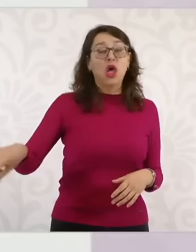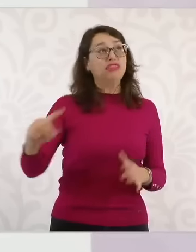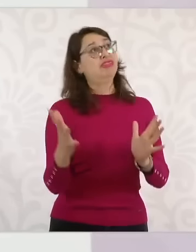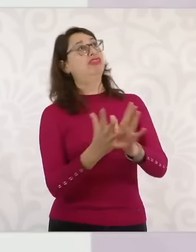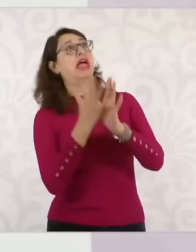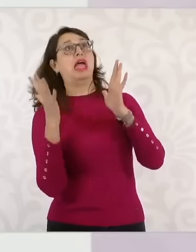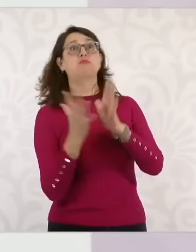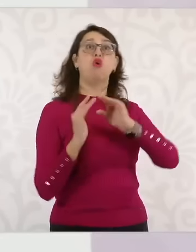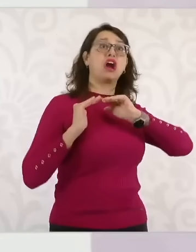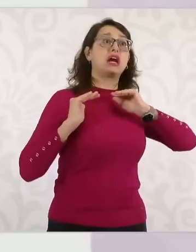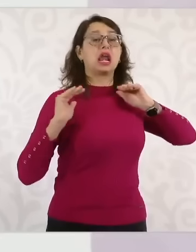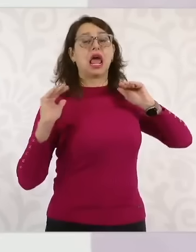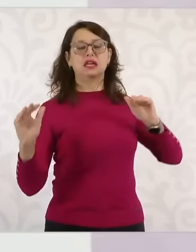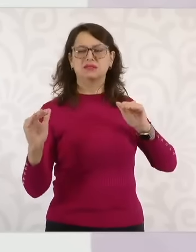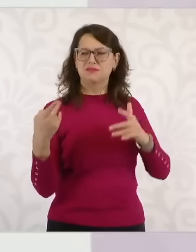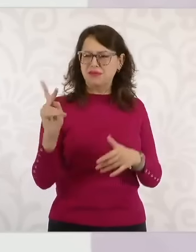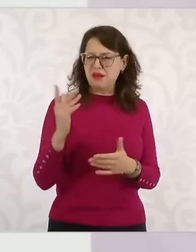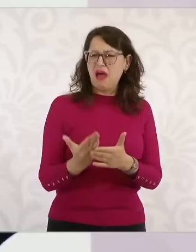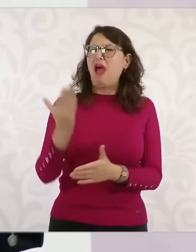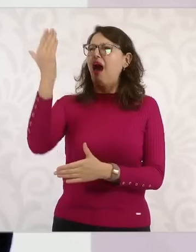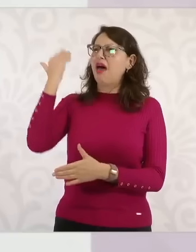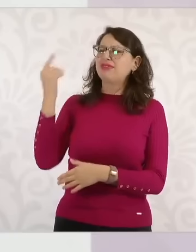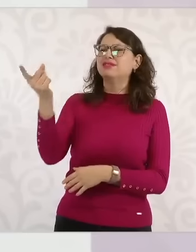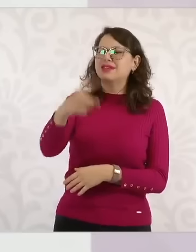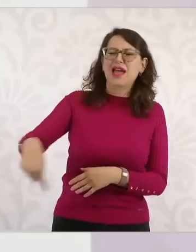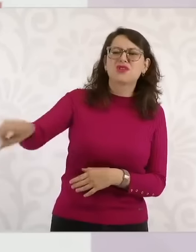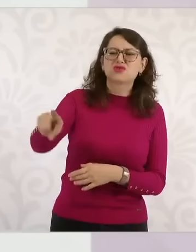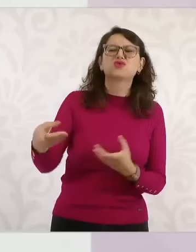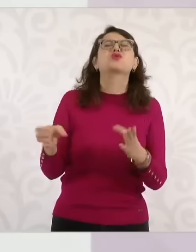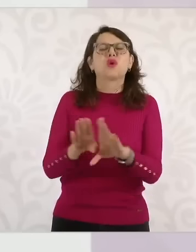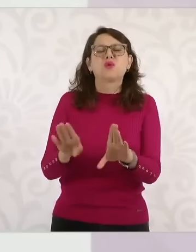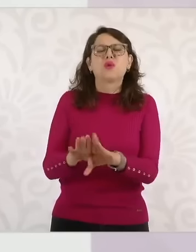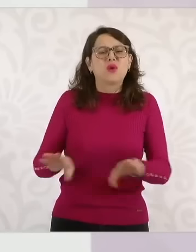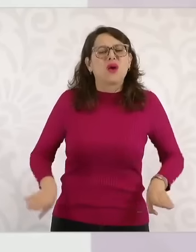democracia, pues en su momento tuvieron puestos